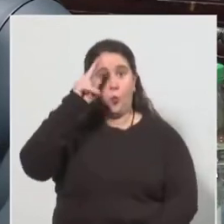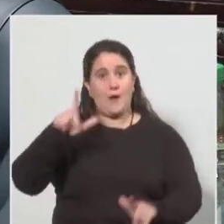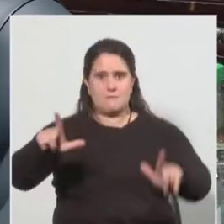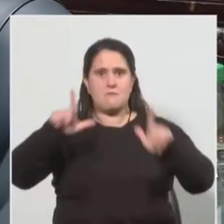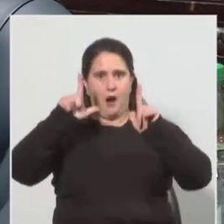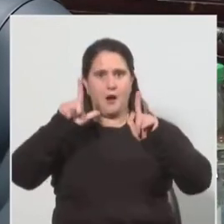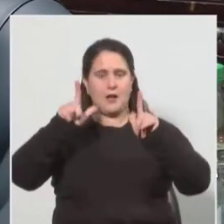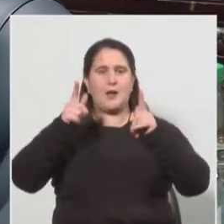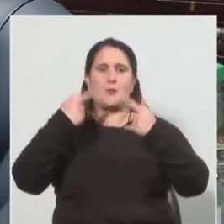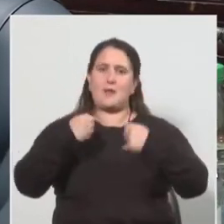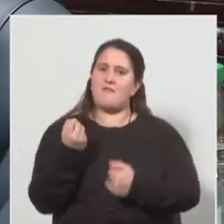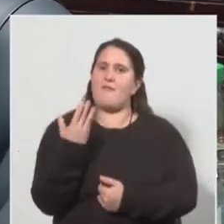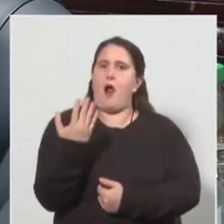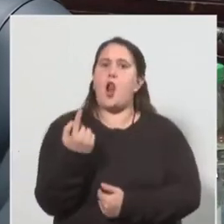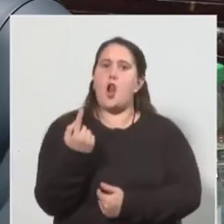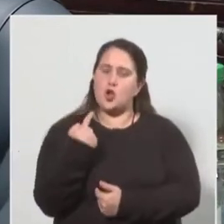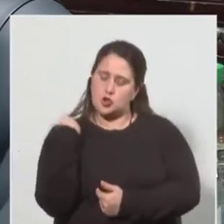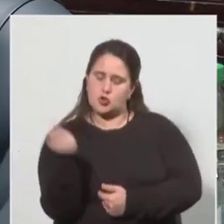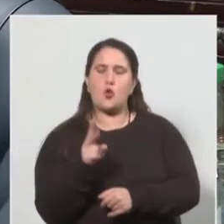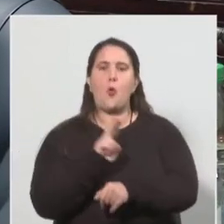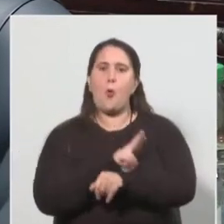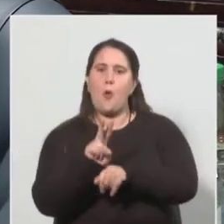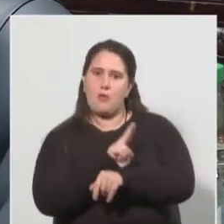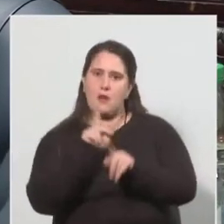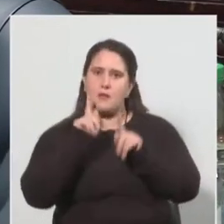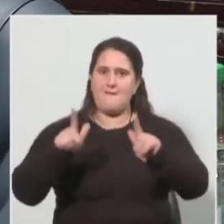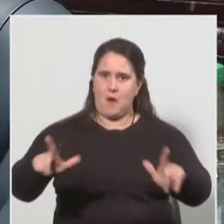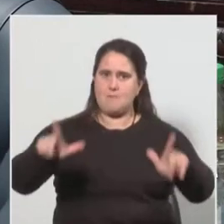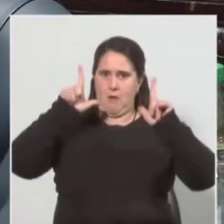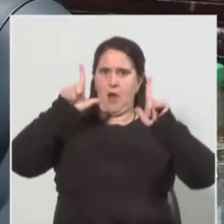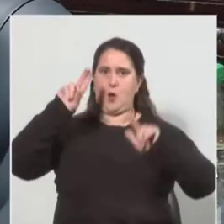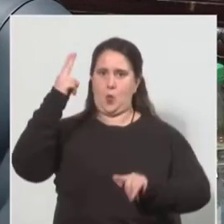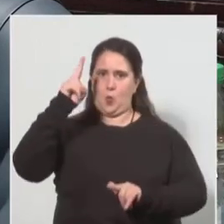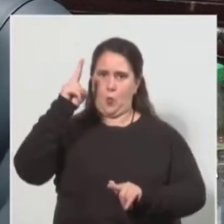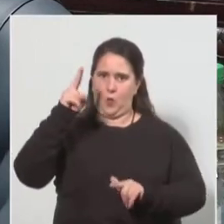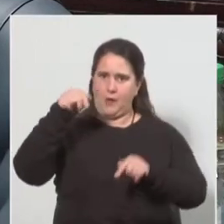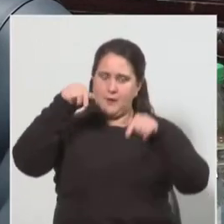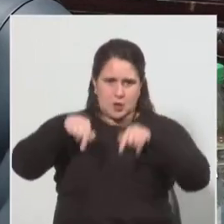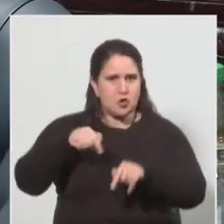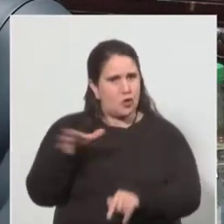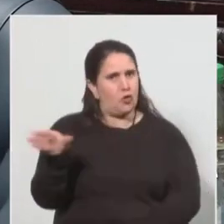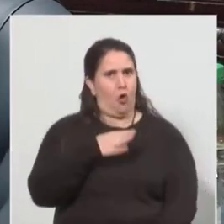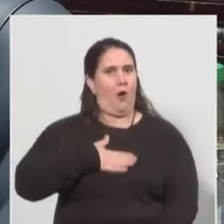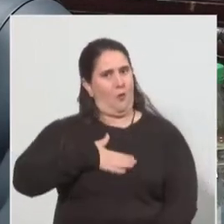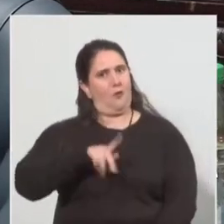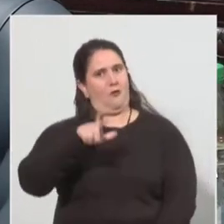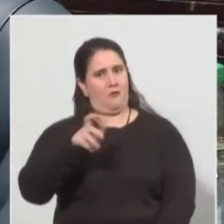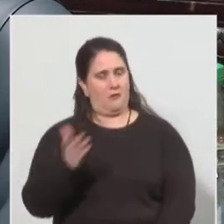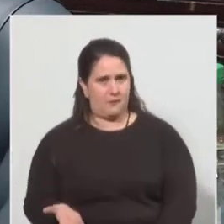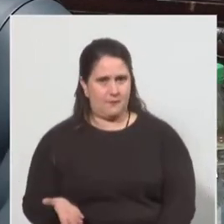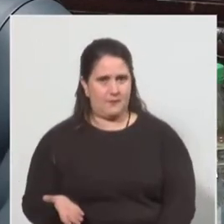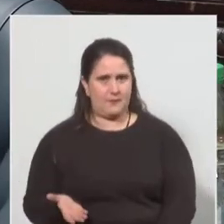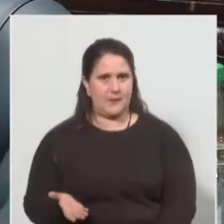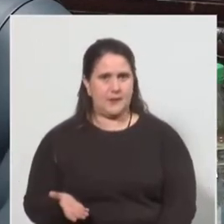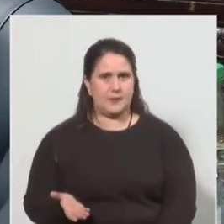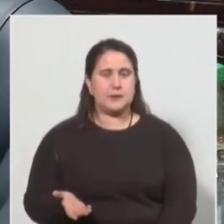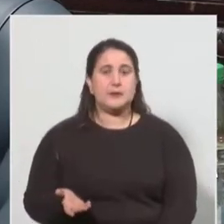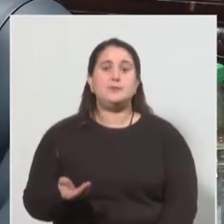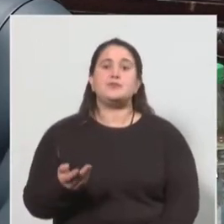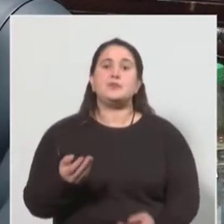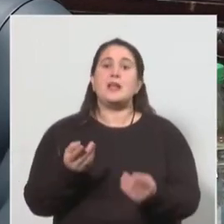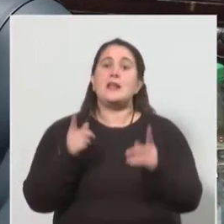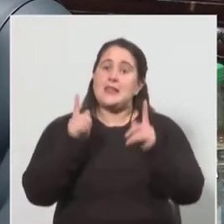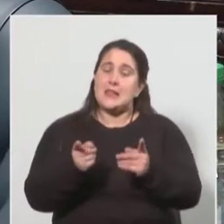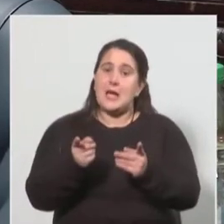país pequeño como el nuestro debe cuidar como el oro. En eso creo que estamos todos de acuerdo. Y